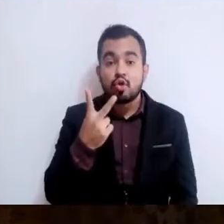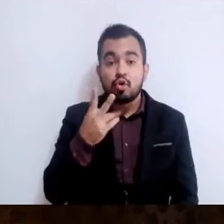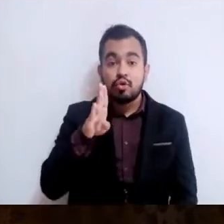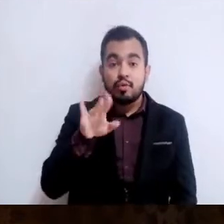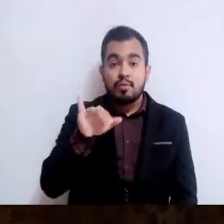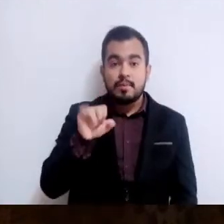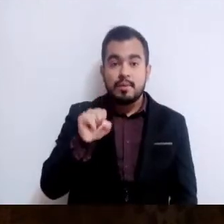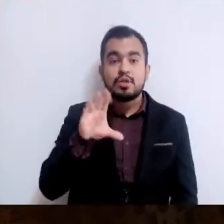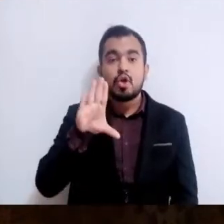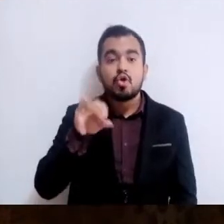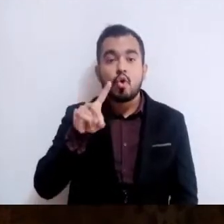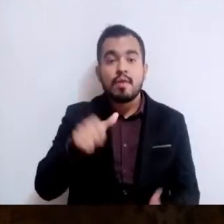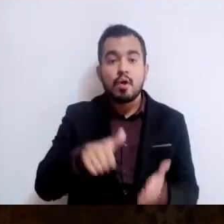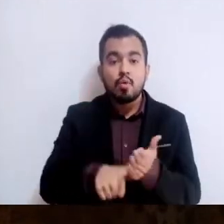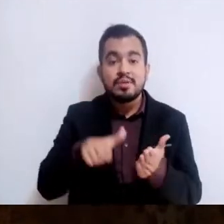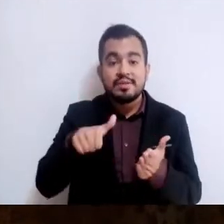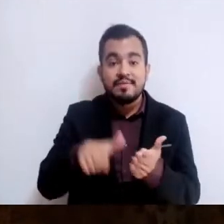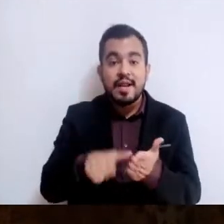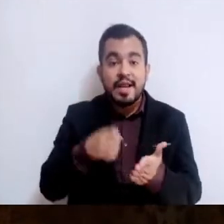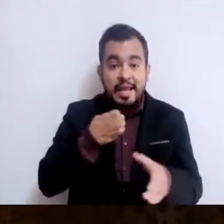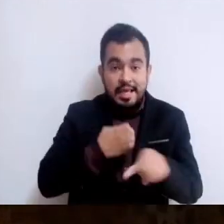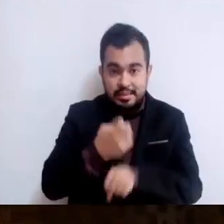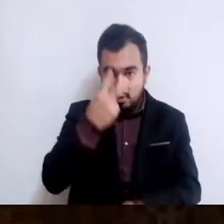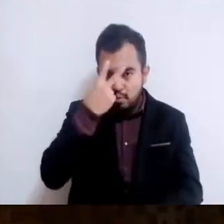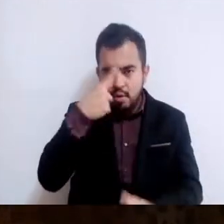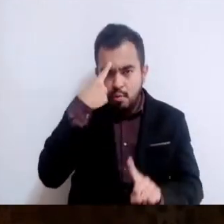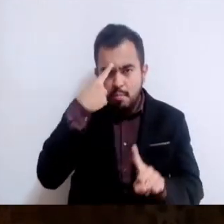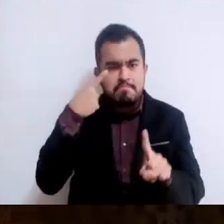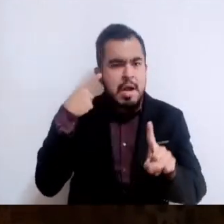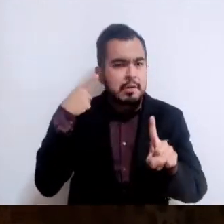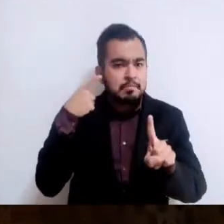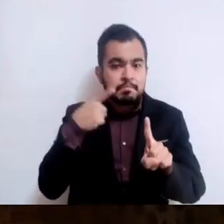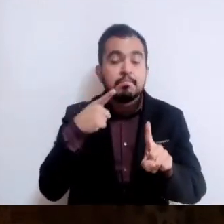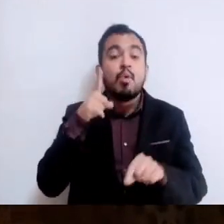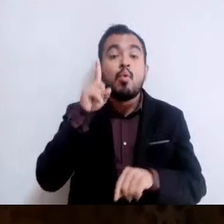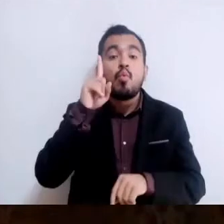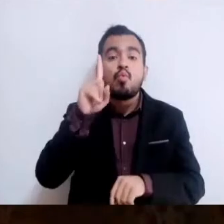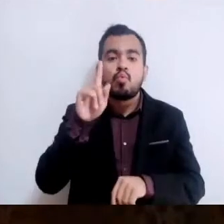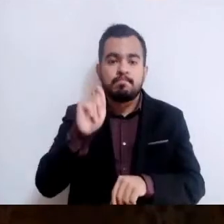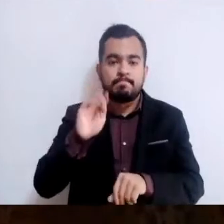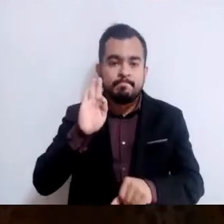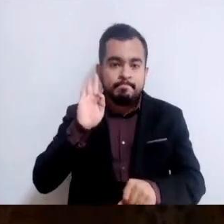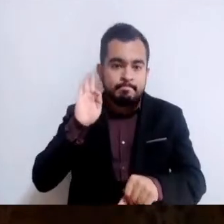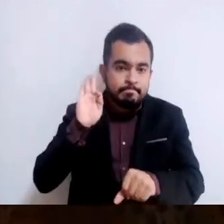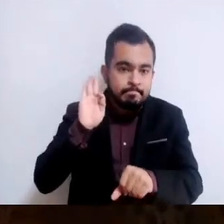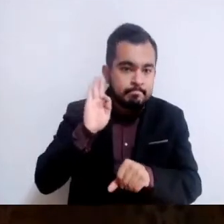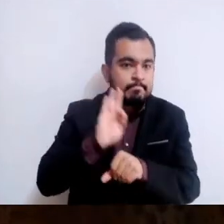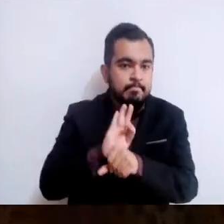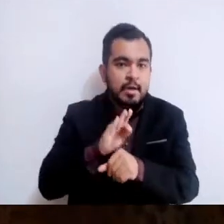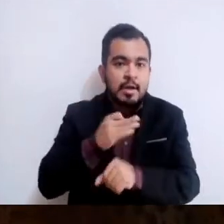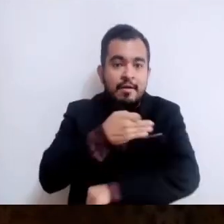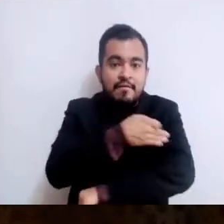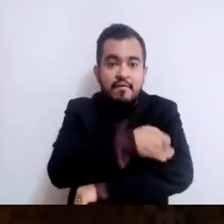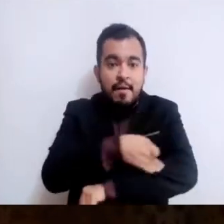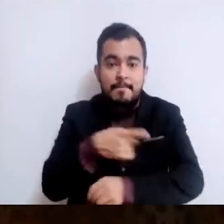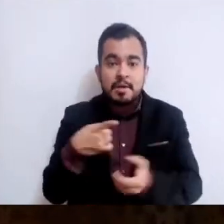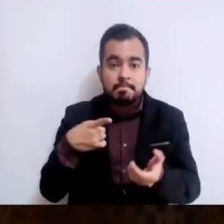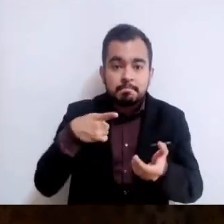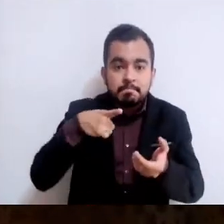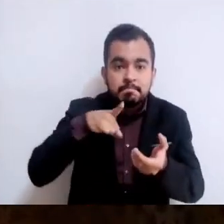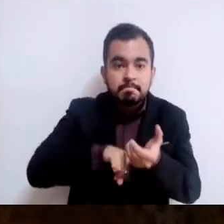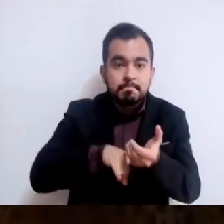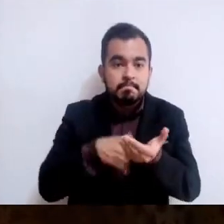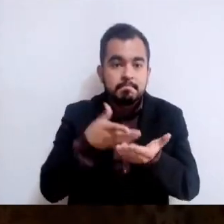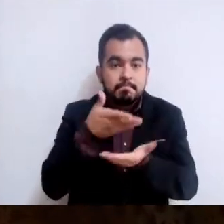del Estado de México con el objeto de garantizar en el régimen de convivencia familiar la comunicación